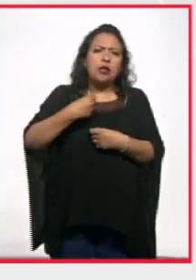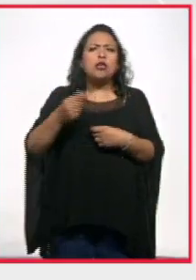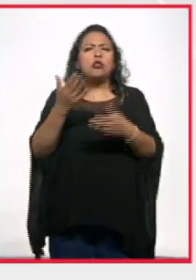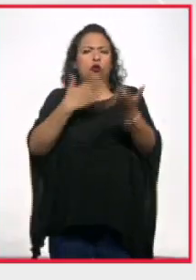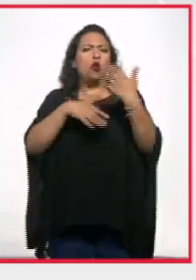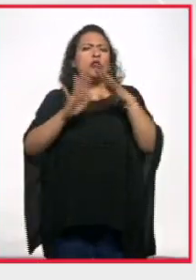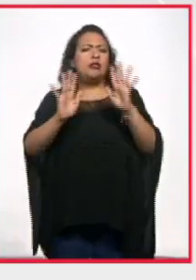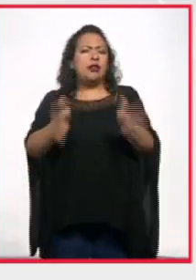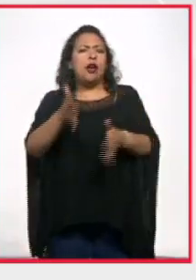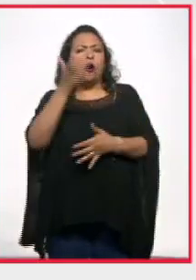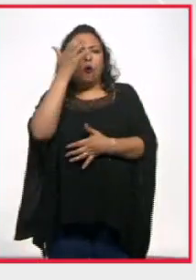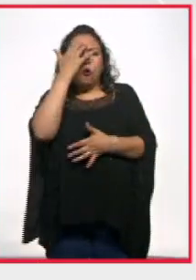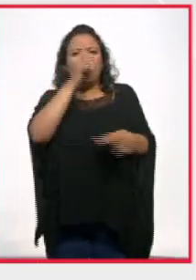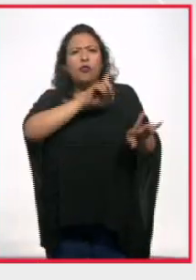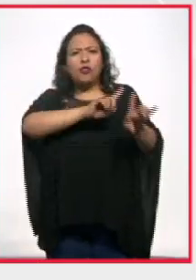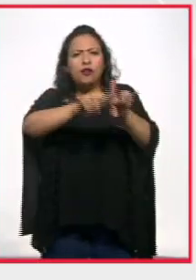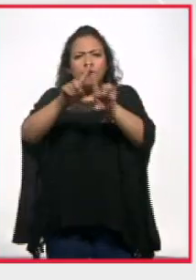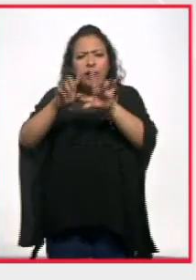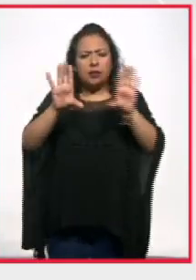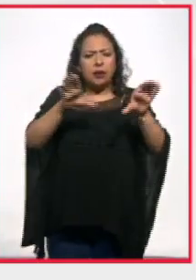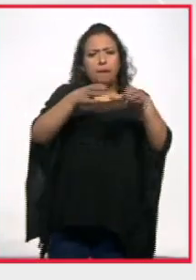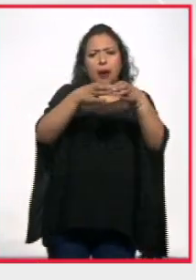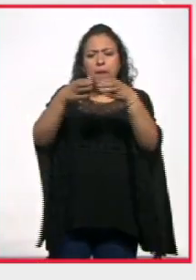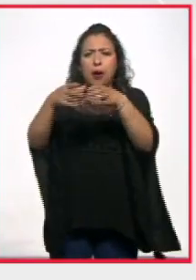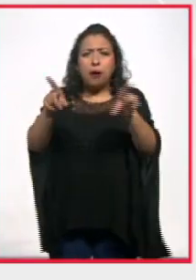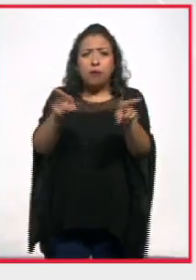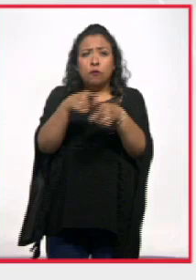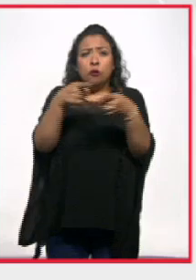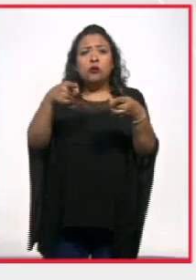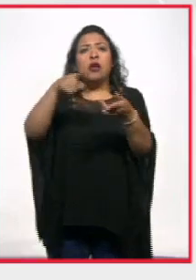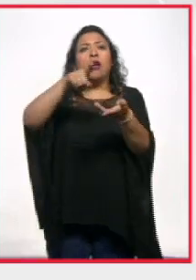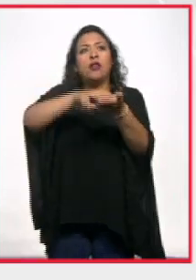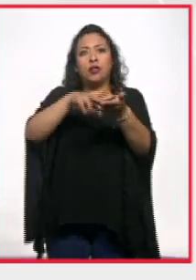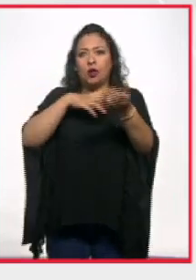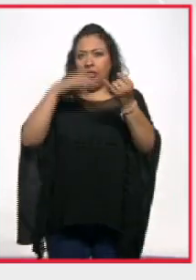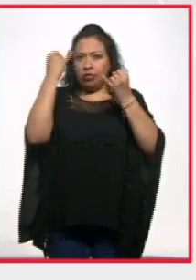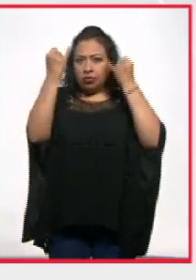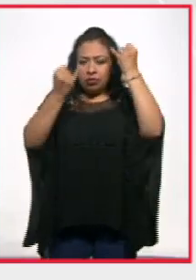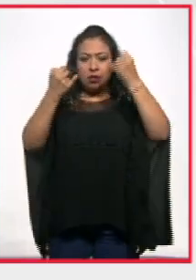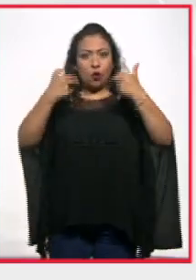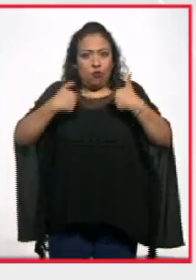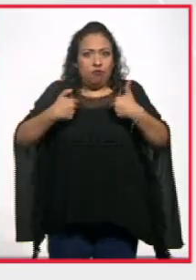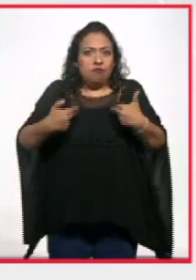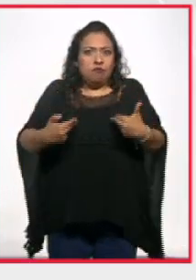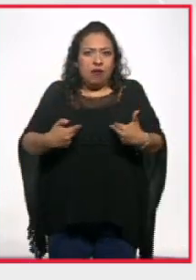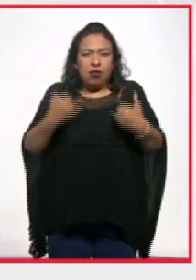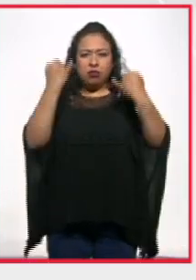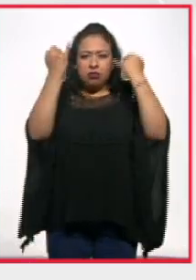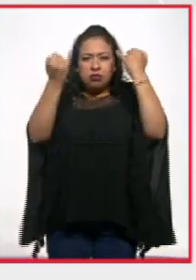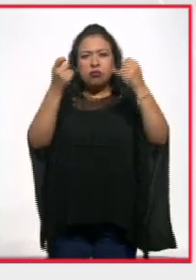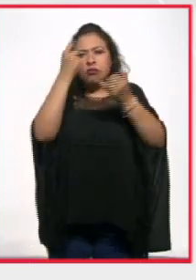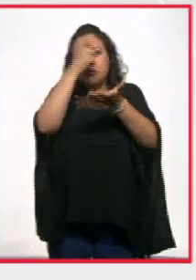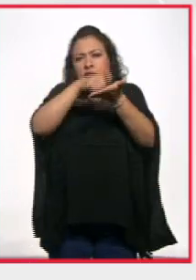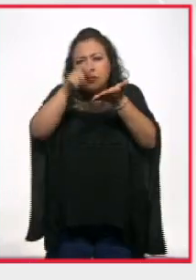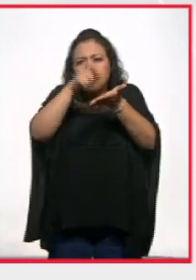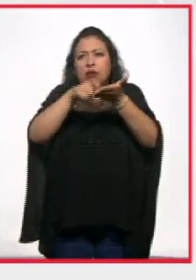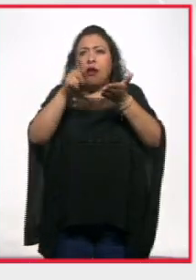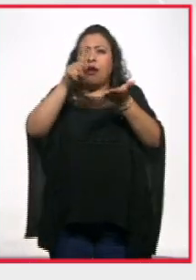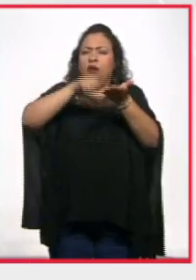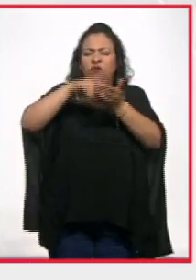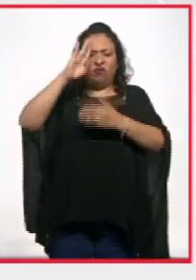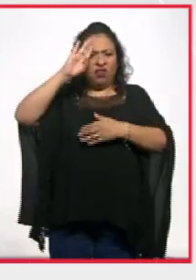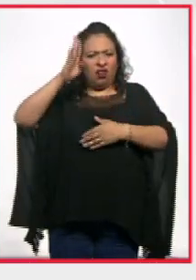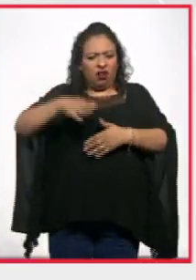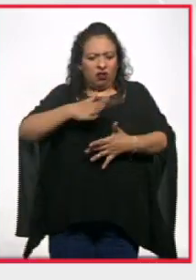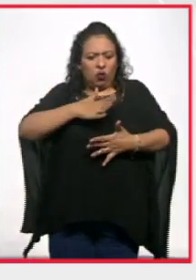todos conocemos, de los diferentes géneros musicales, pues hay creadores, hay seres humanos que dedicaron su talento, su amor,